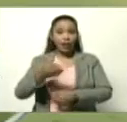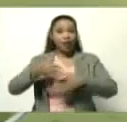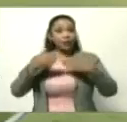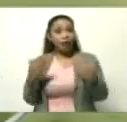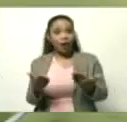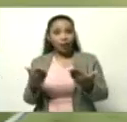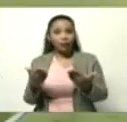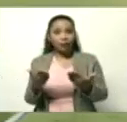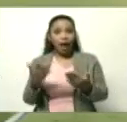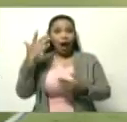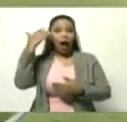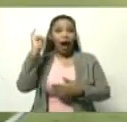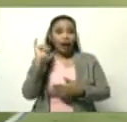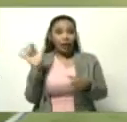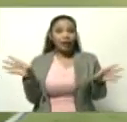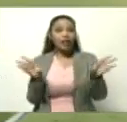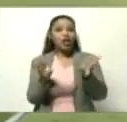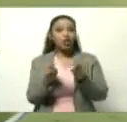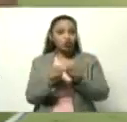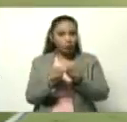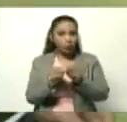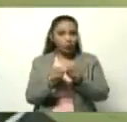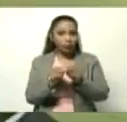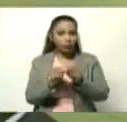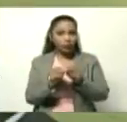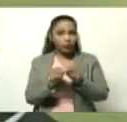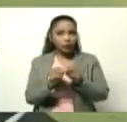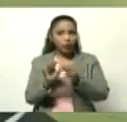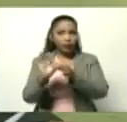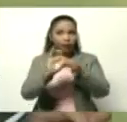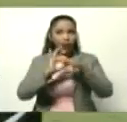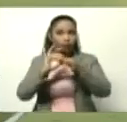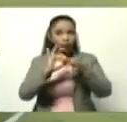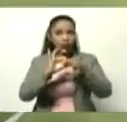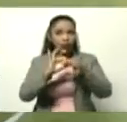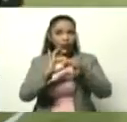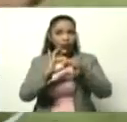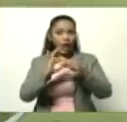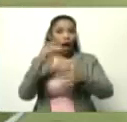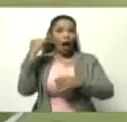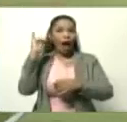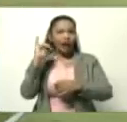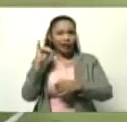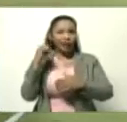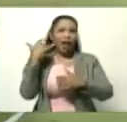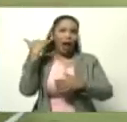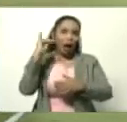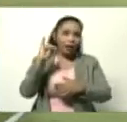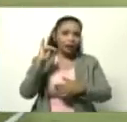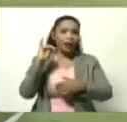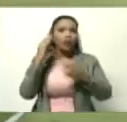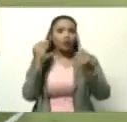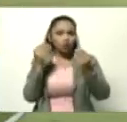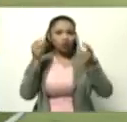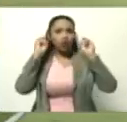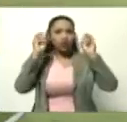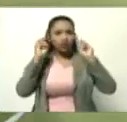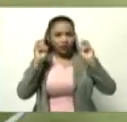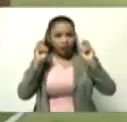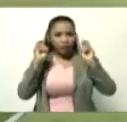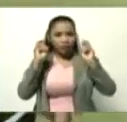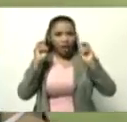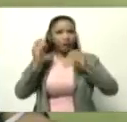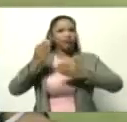consigue concretar la unidad ahí confluyen voluntades grandes hombres